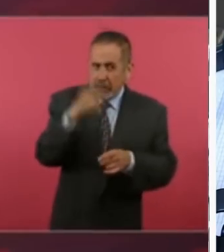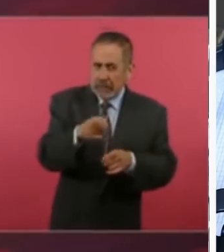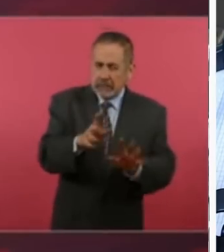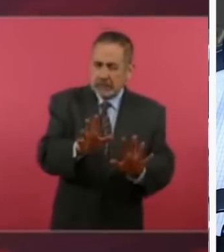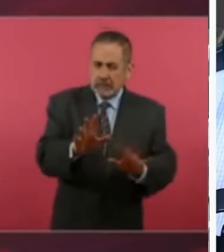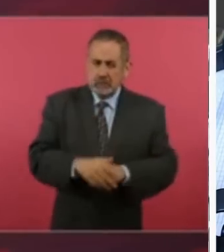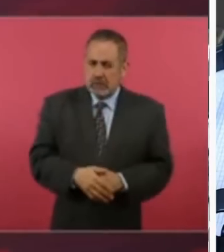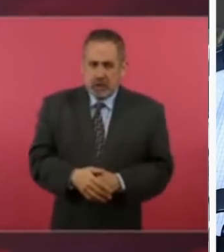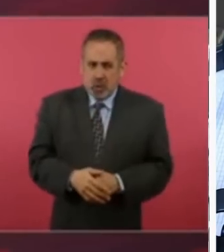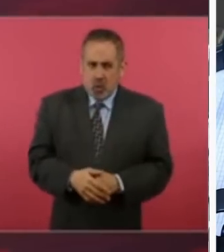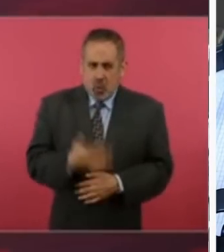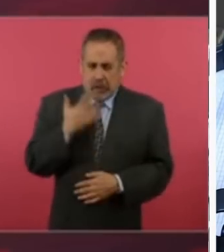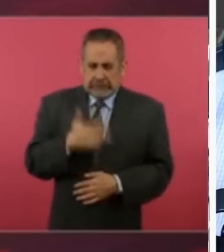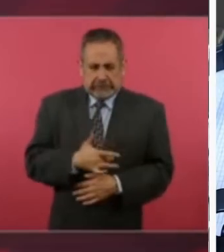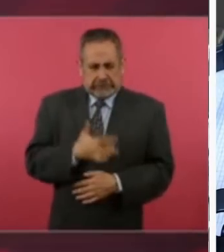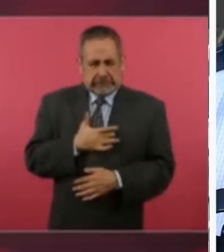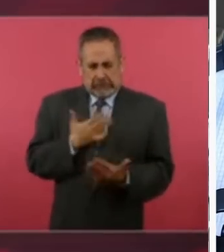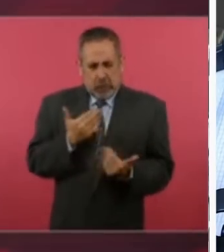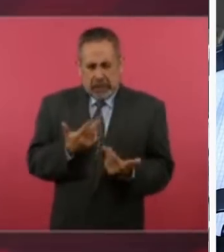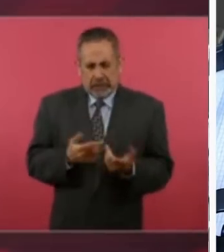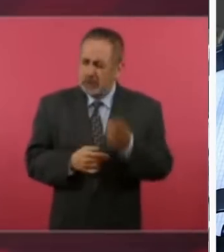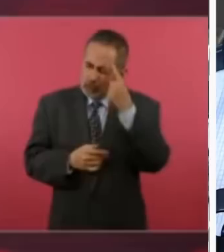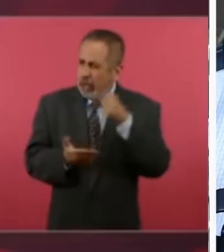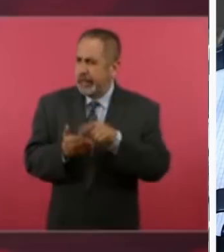Es inhumano, es